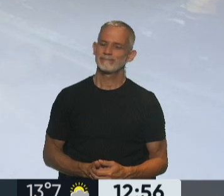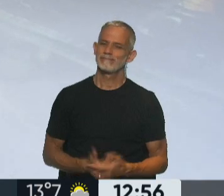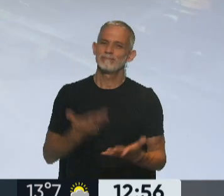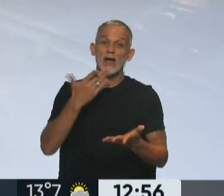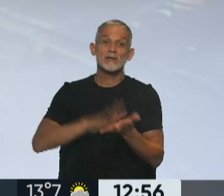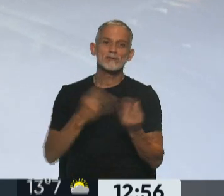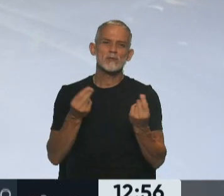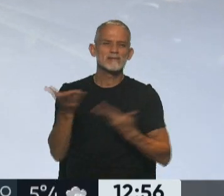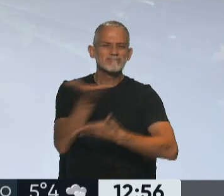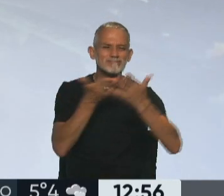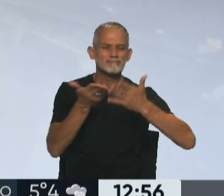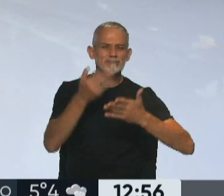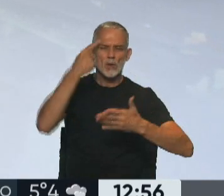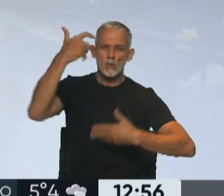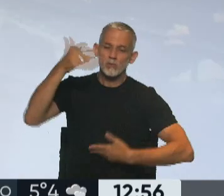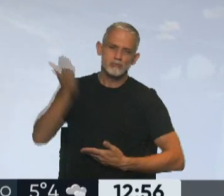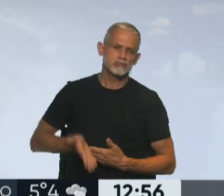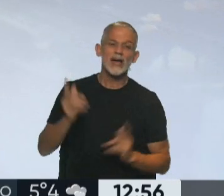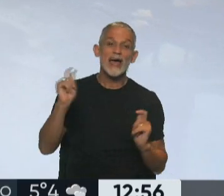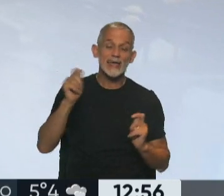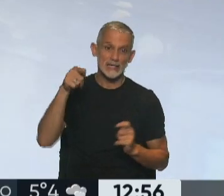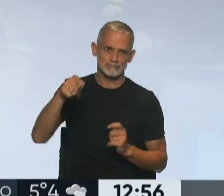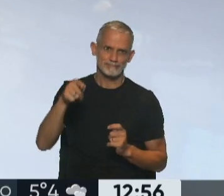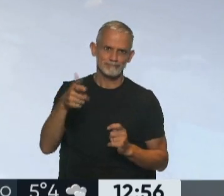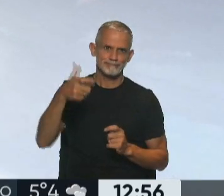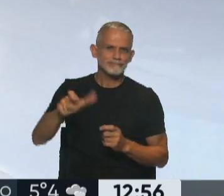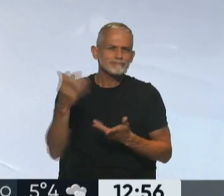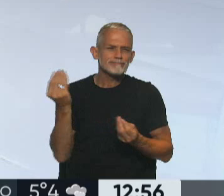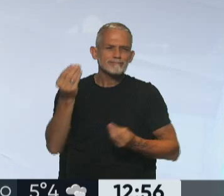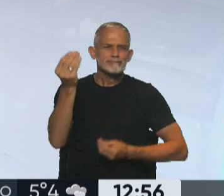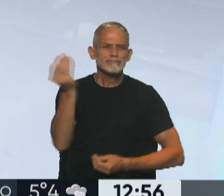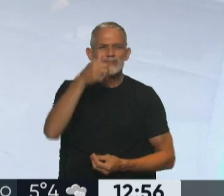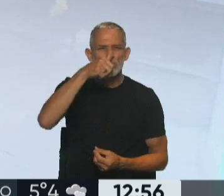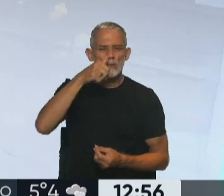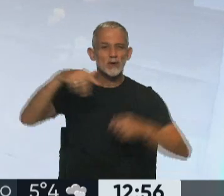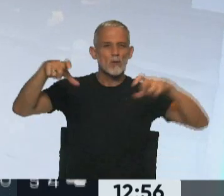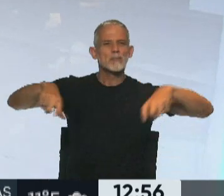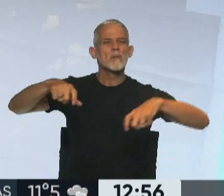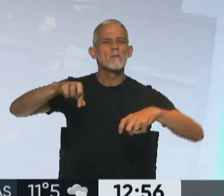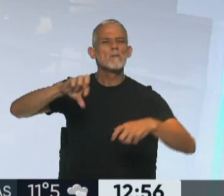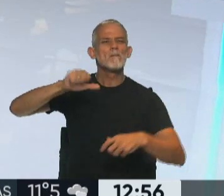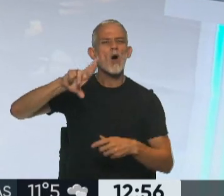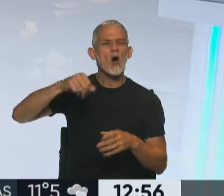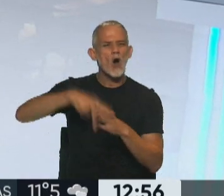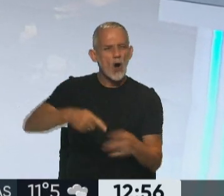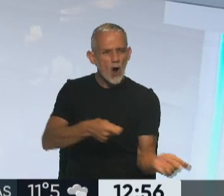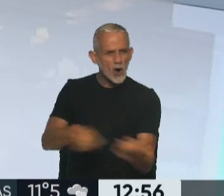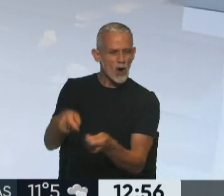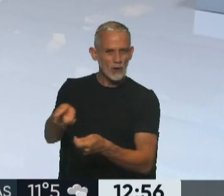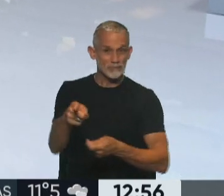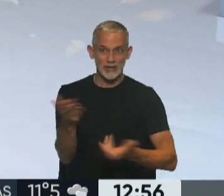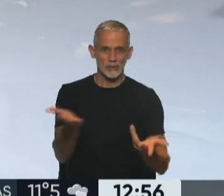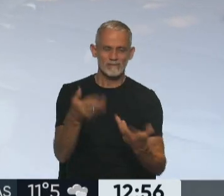Y hablando de compartir genio, vamos a ver parte de lo que ocurrió el fin de semana en el campo argentino de polo, por supuesto previo a lo que